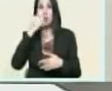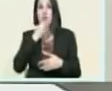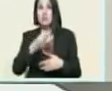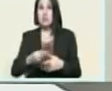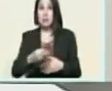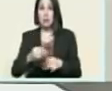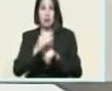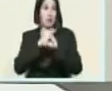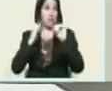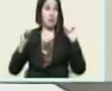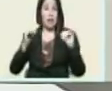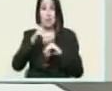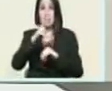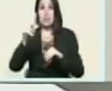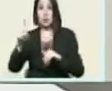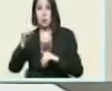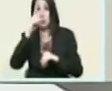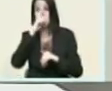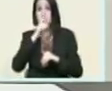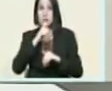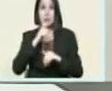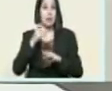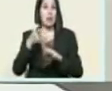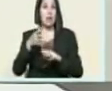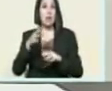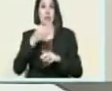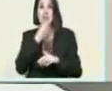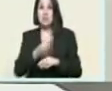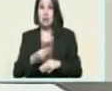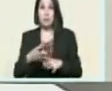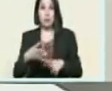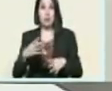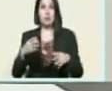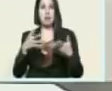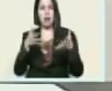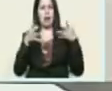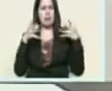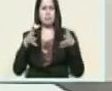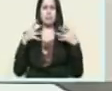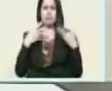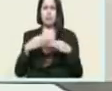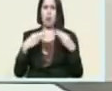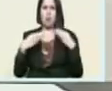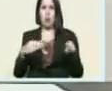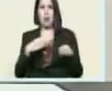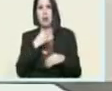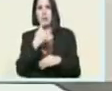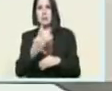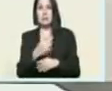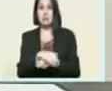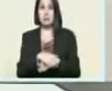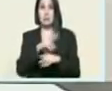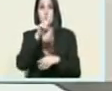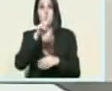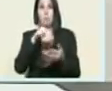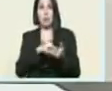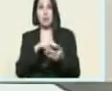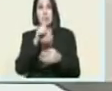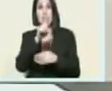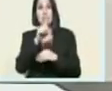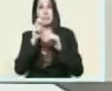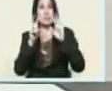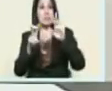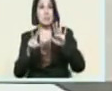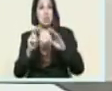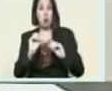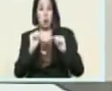y para despedir el 31 de diciembre. Victoria, victoria, victoria popular. 2017 ha sido el año en que